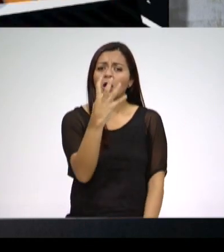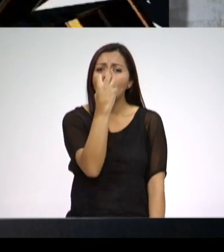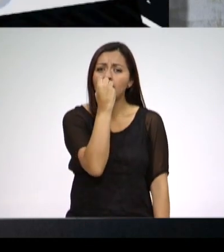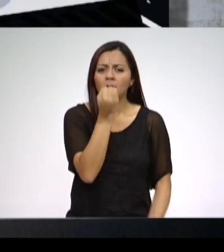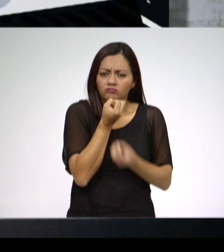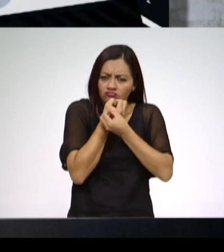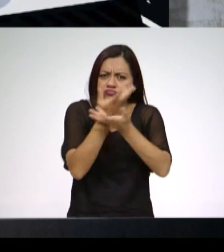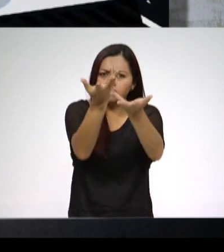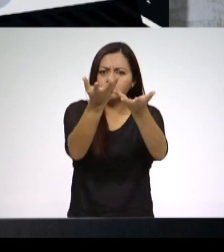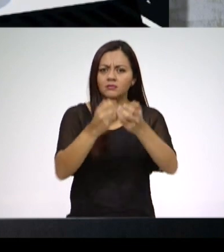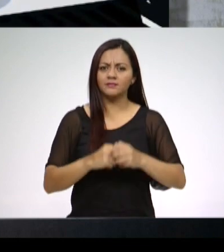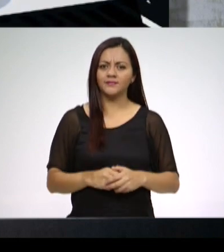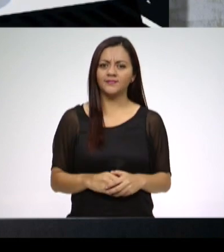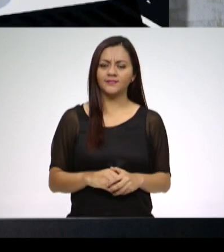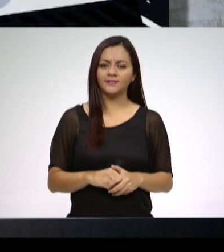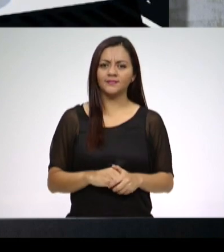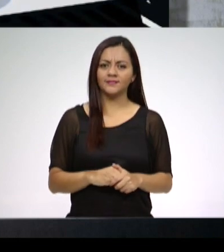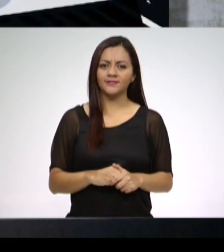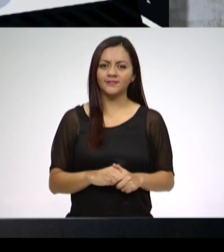silencio.